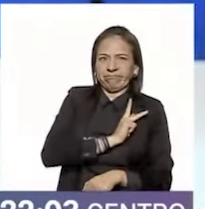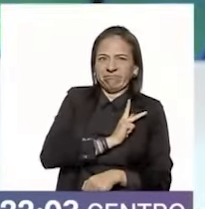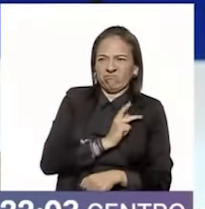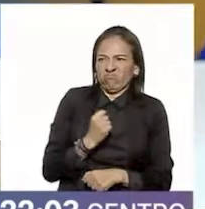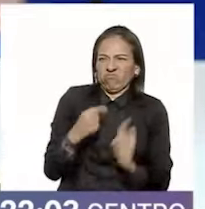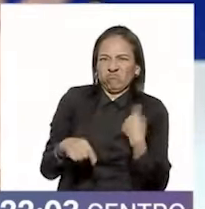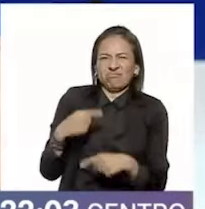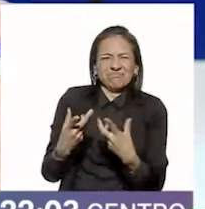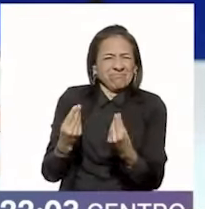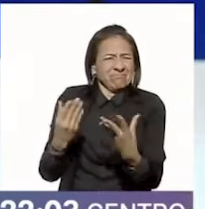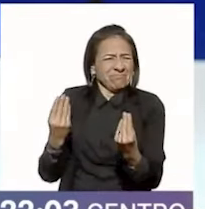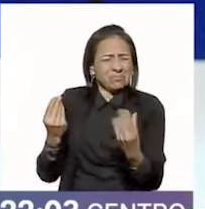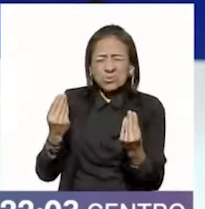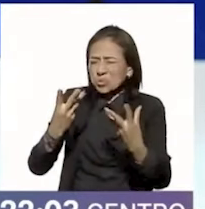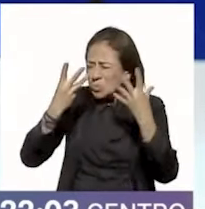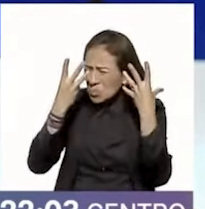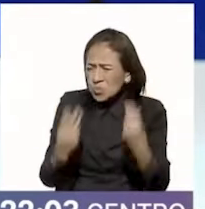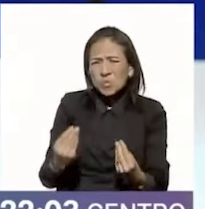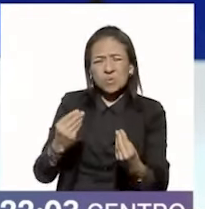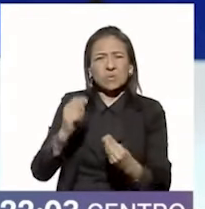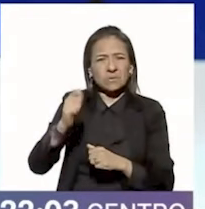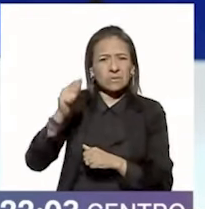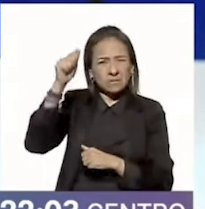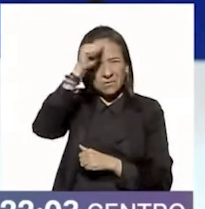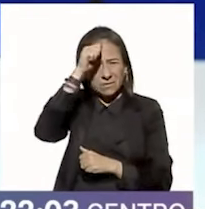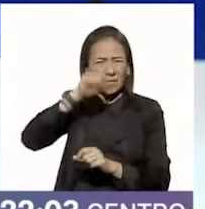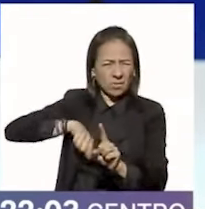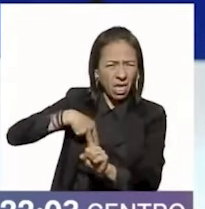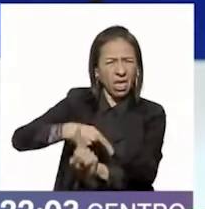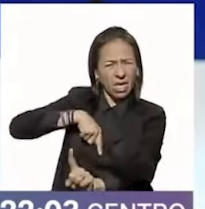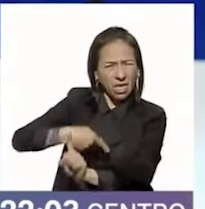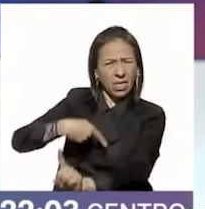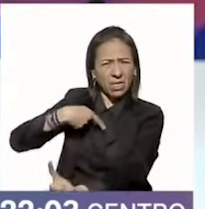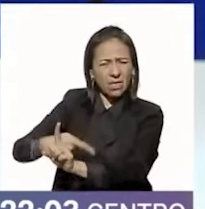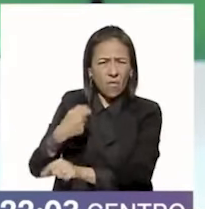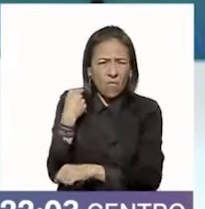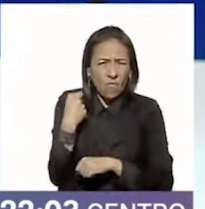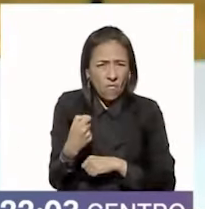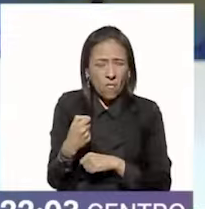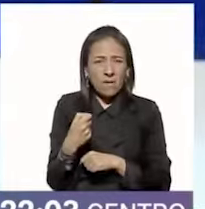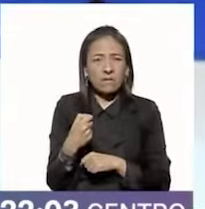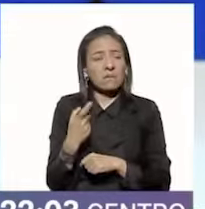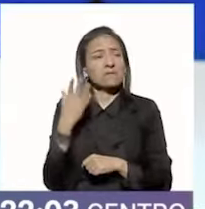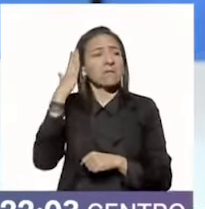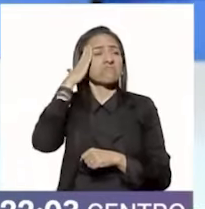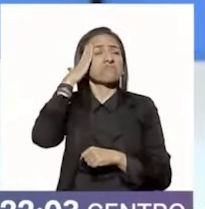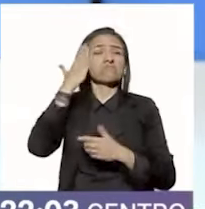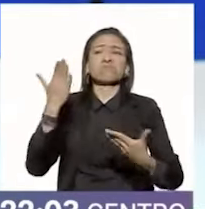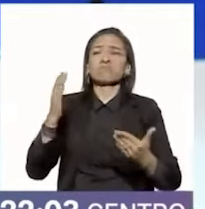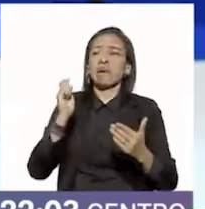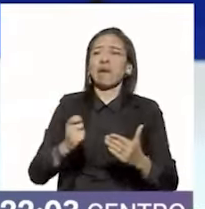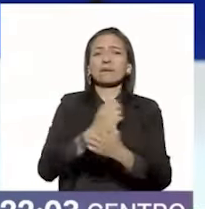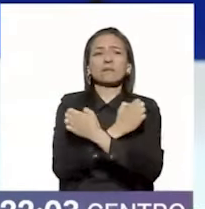de pederastia, decenas de miles ocultos, claro. la primacía de la educación,